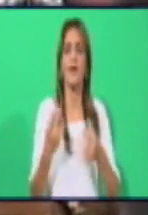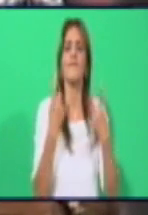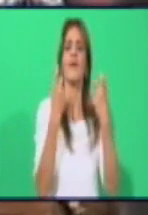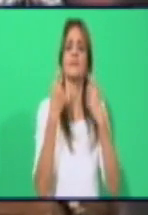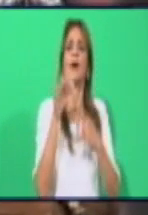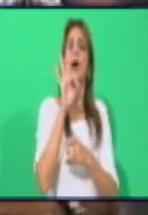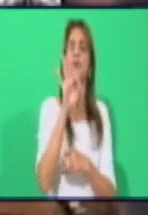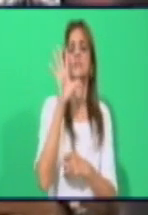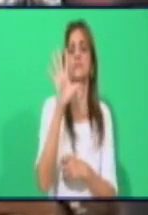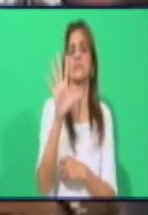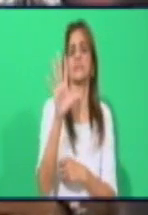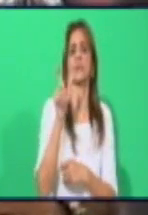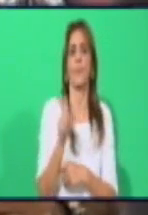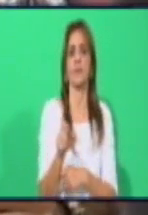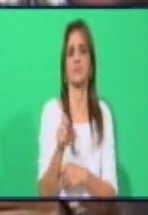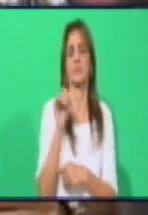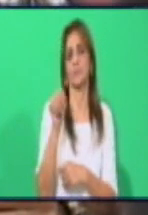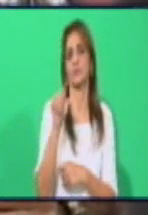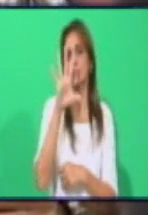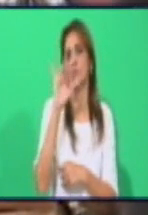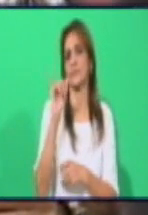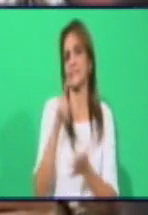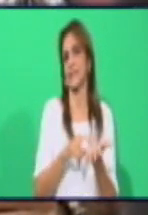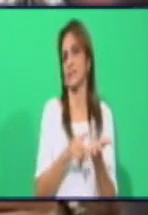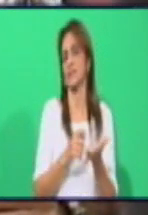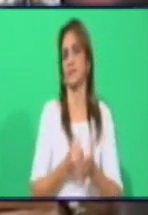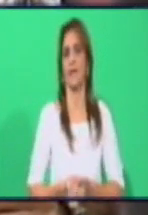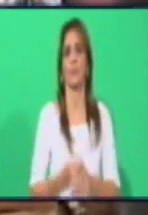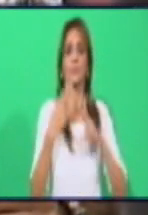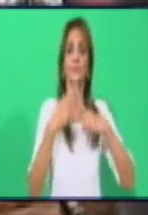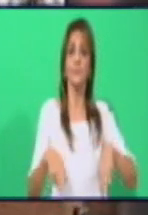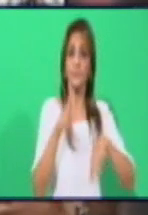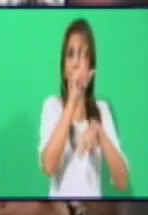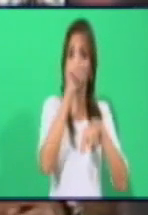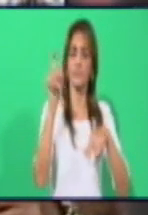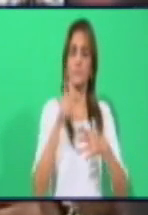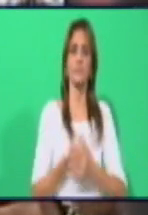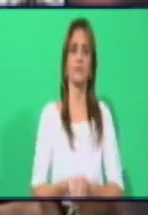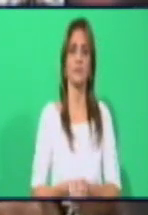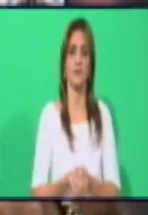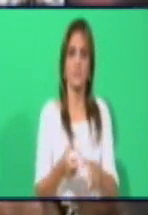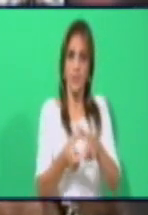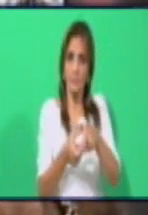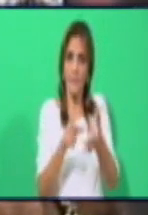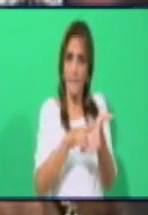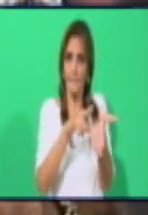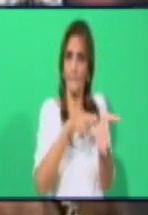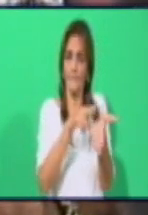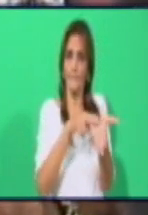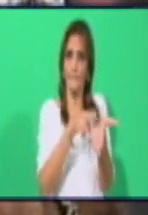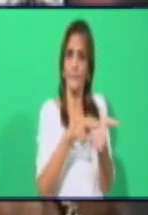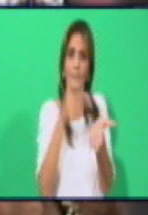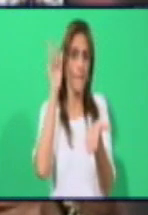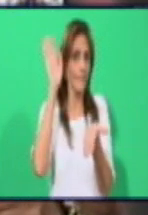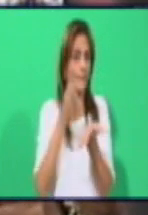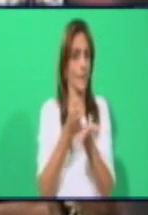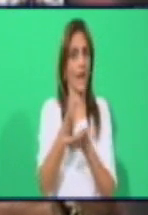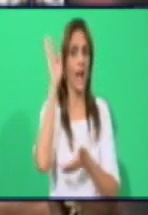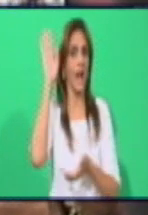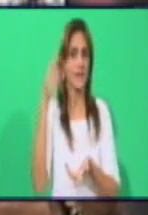con 56 centavos. En el caso del restaurante REC, las bolas de plátano que se ofertaban estaban en mal estado, ácidas